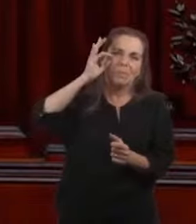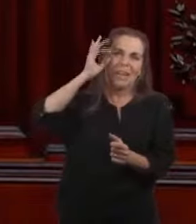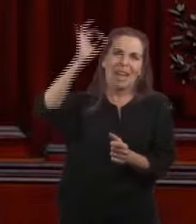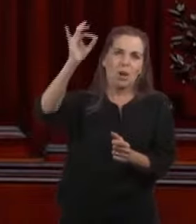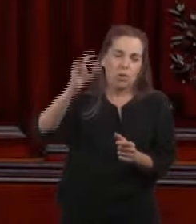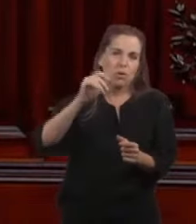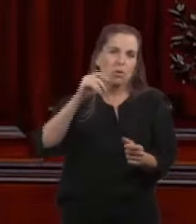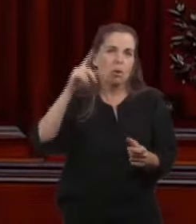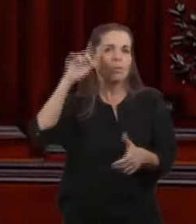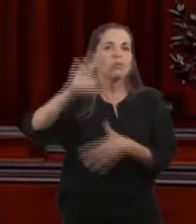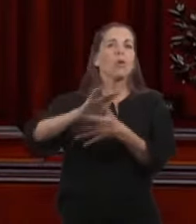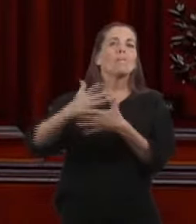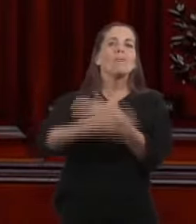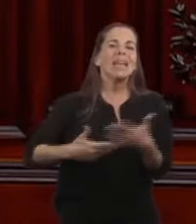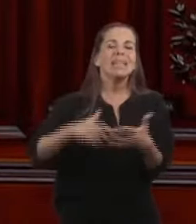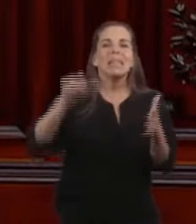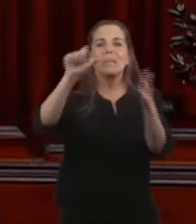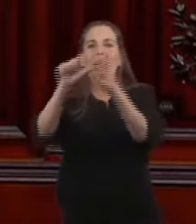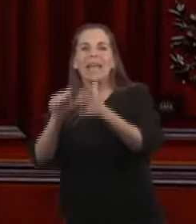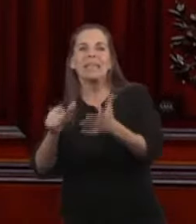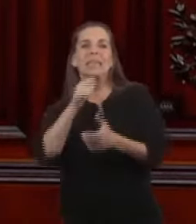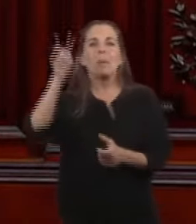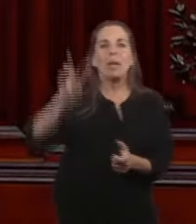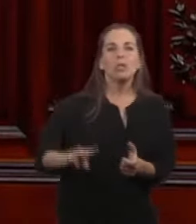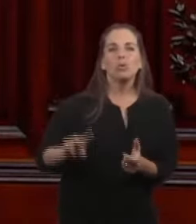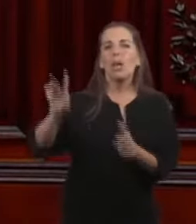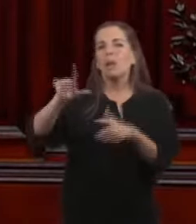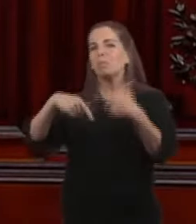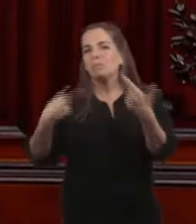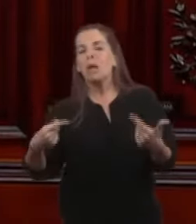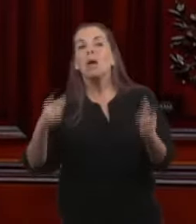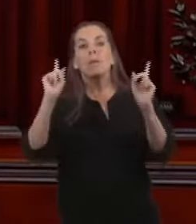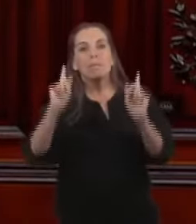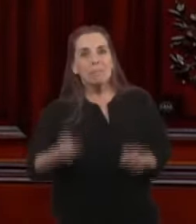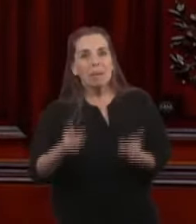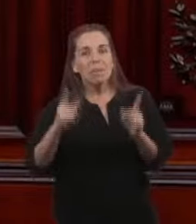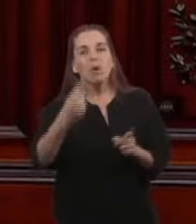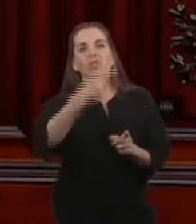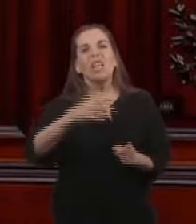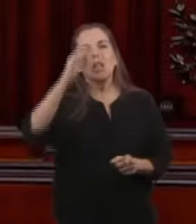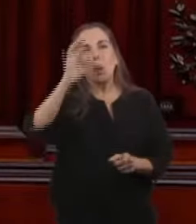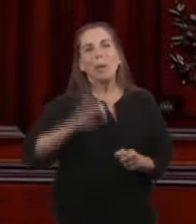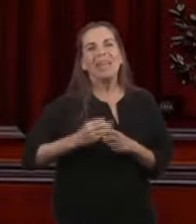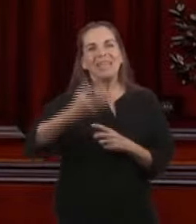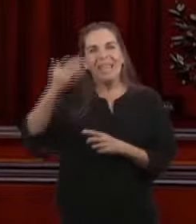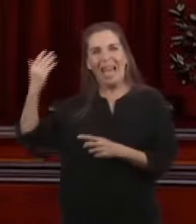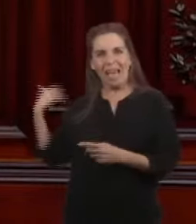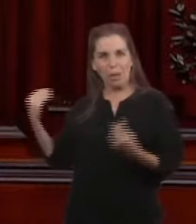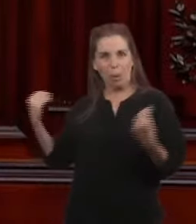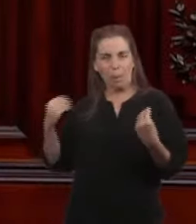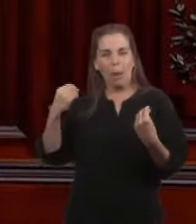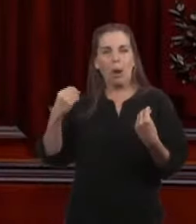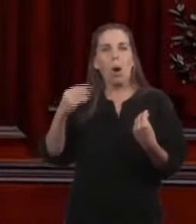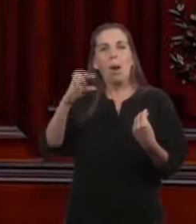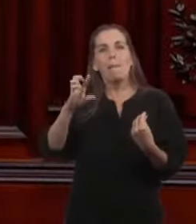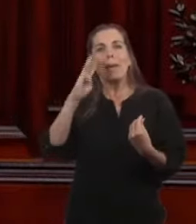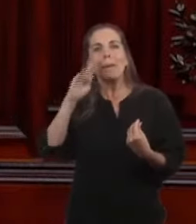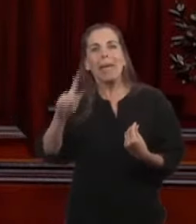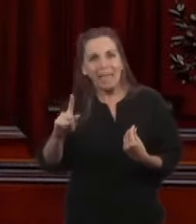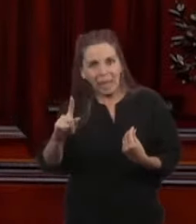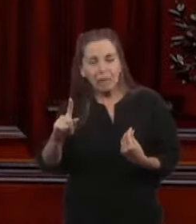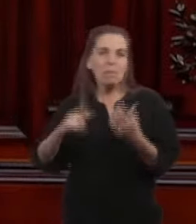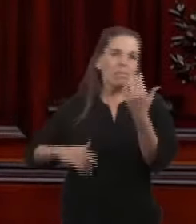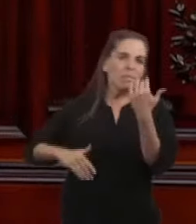Líbano no es casualidad tampoco que en los últimos 120 años hayamos pasado de tener el pbi Per cápita más alto del mundo